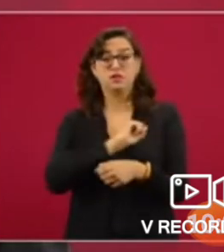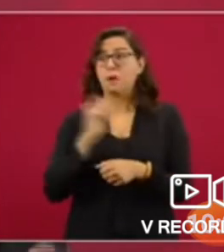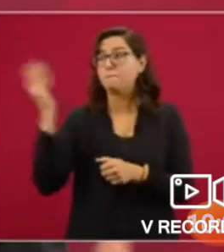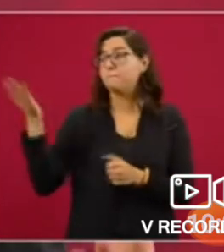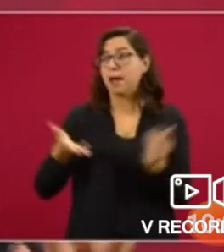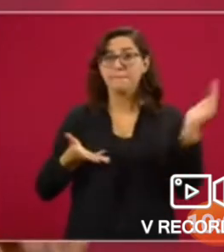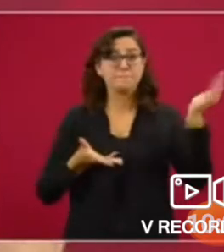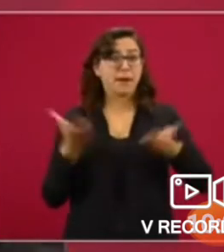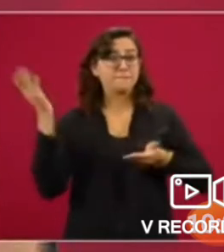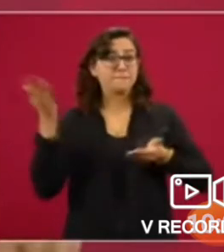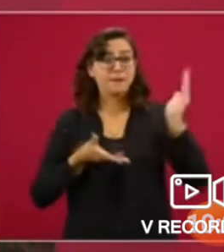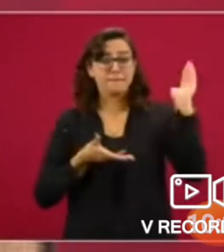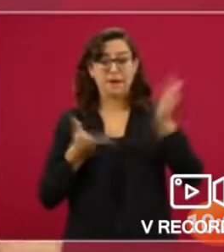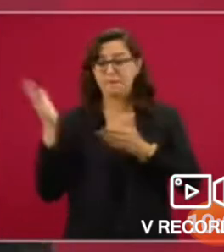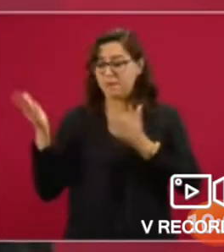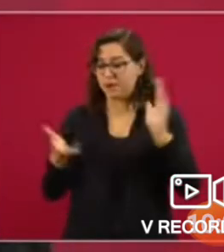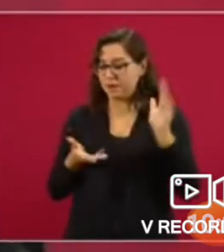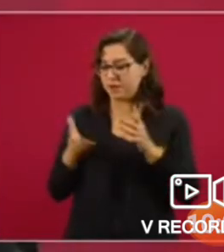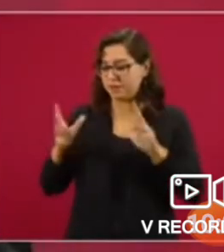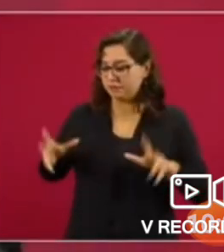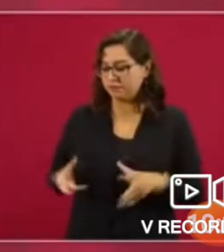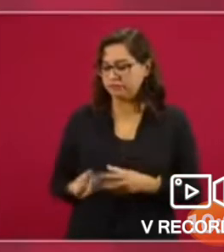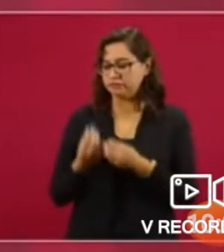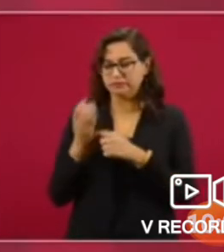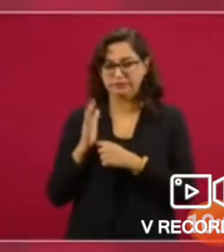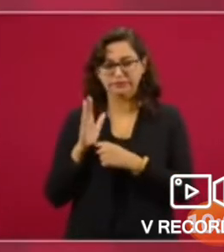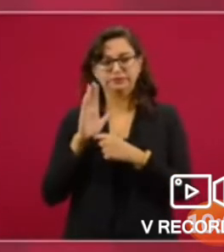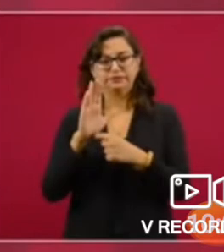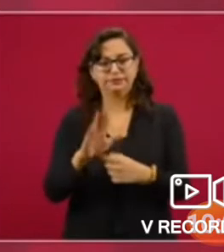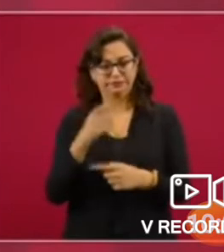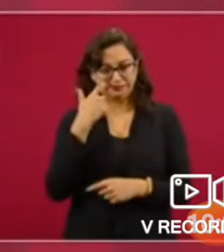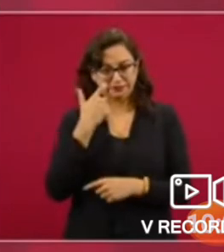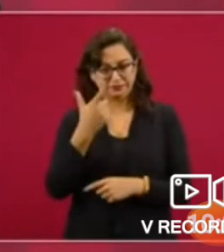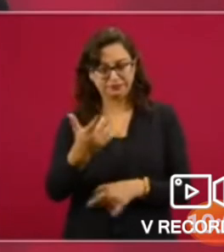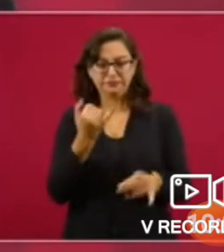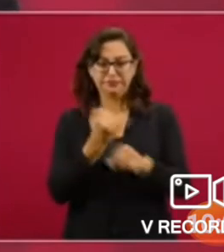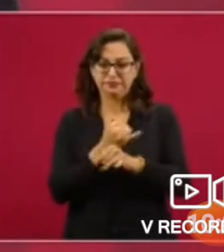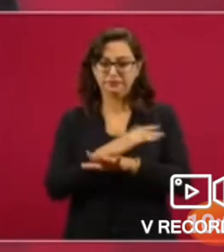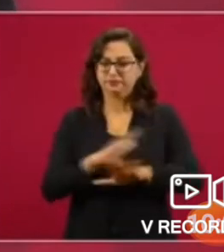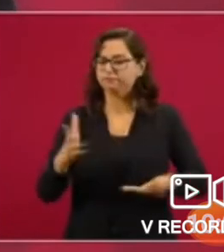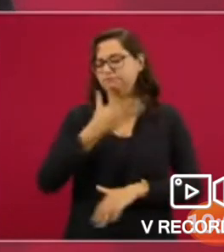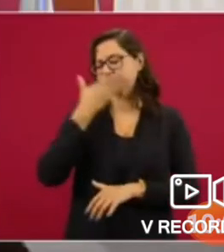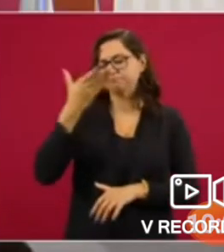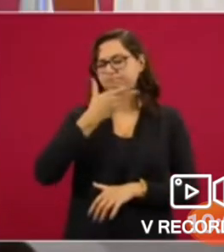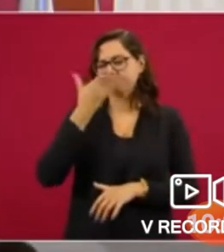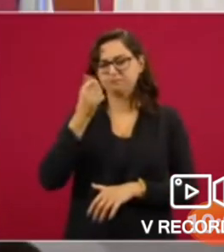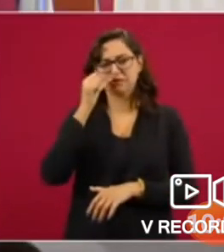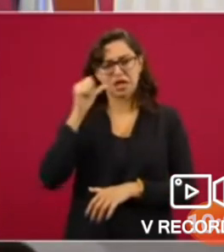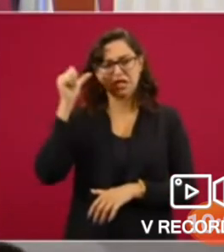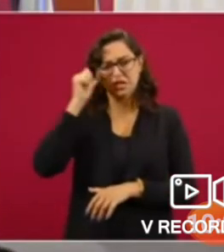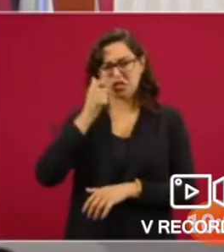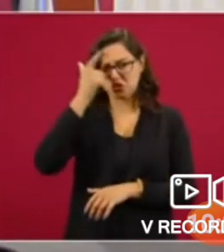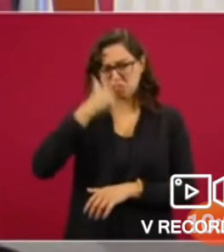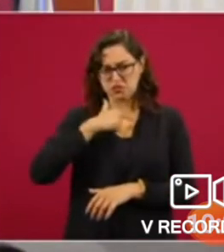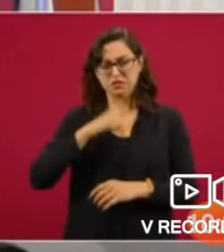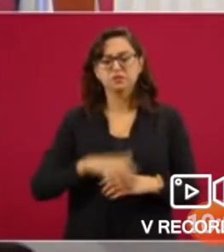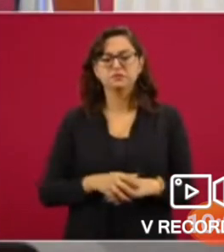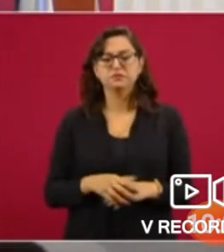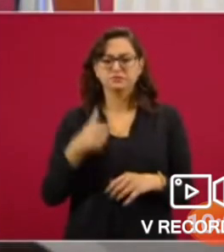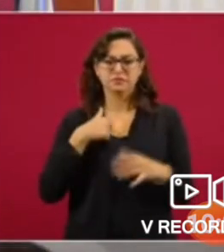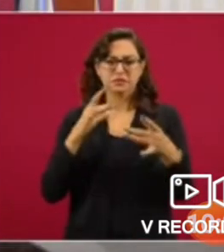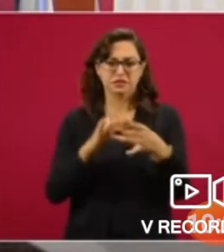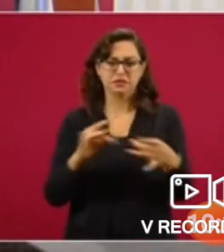enfermedad, se van integrando. Vamos a ver el informe técnico, es el que presentamos ayer por la tarde, y comentaré